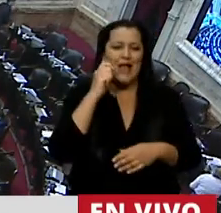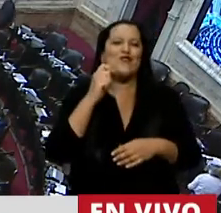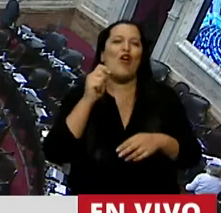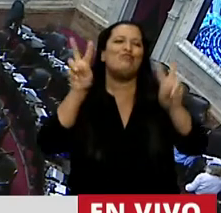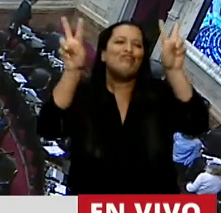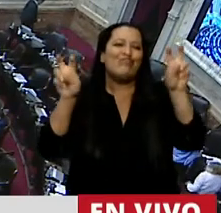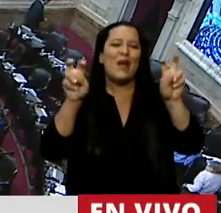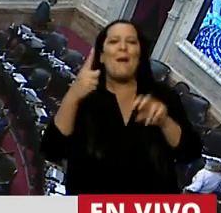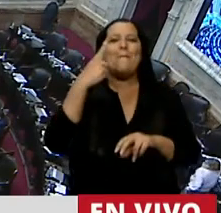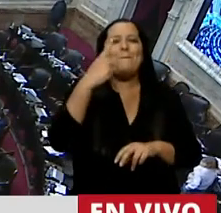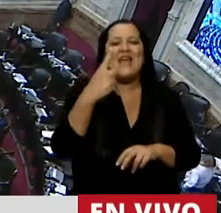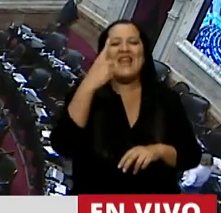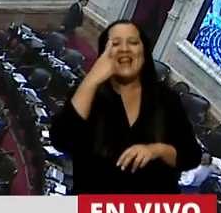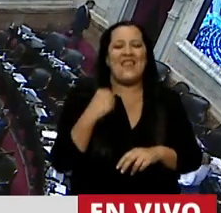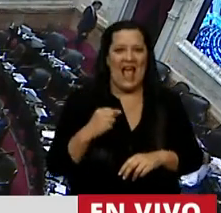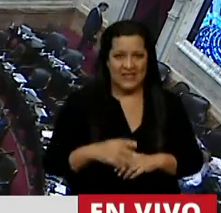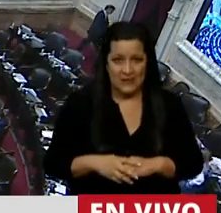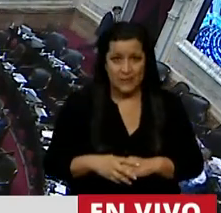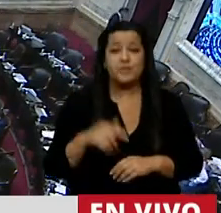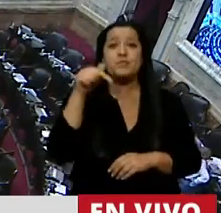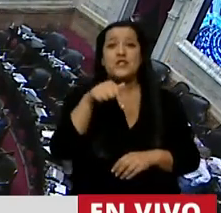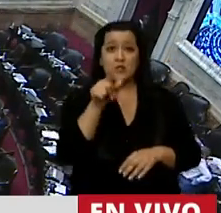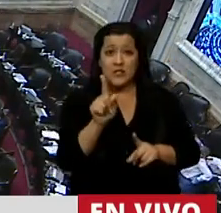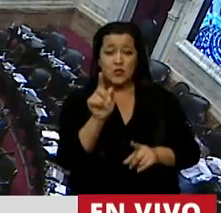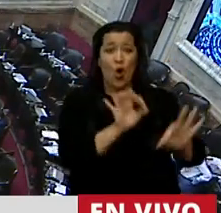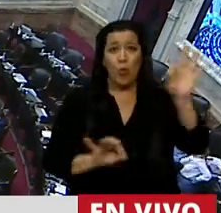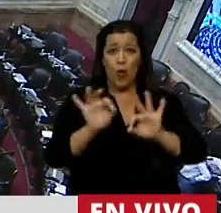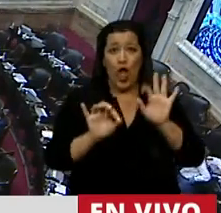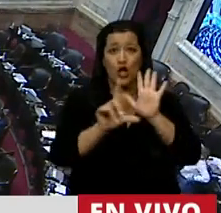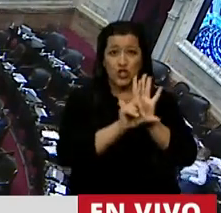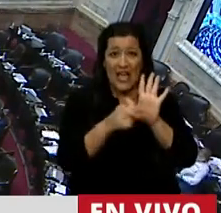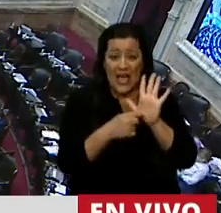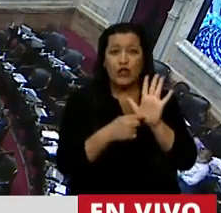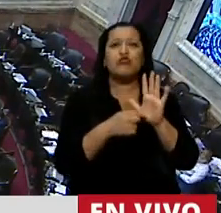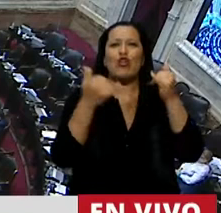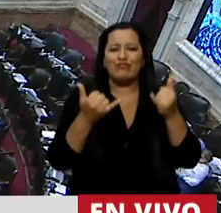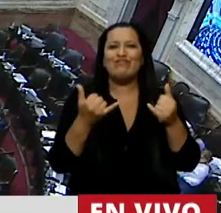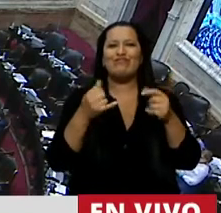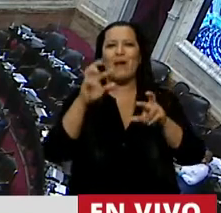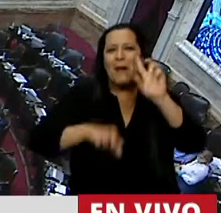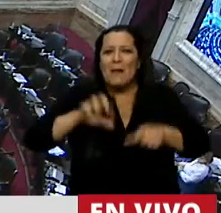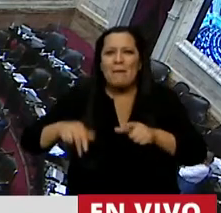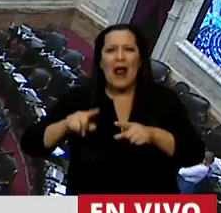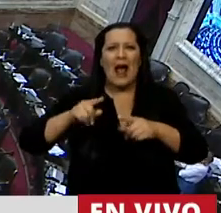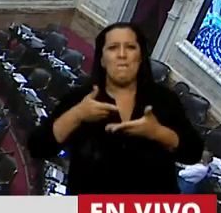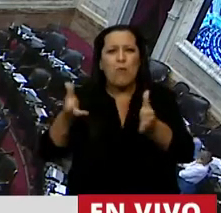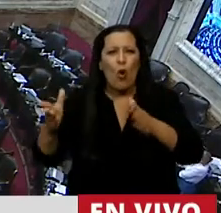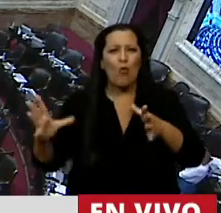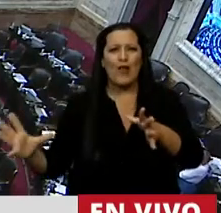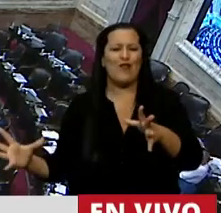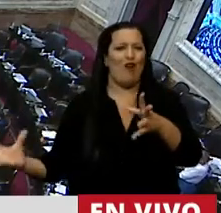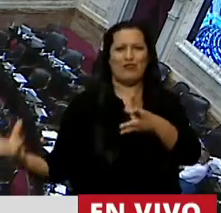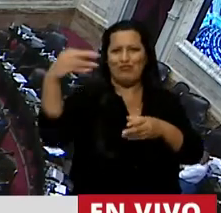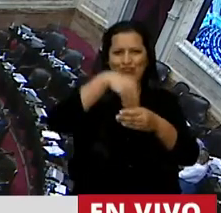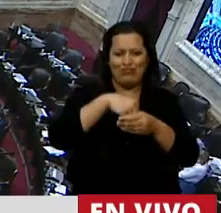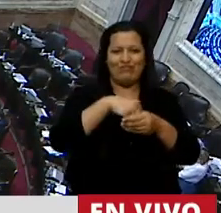Días. Este proyecto se presenta como unificador de las políticas públicas ya existentes en materia de